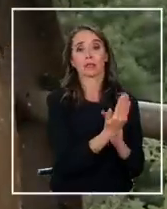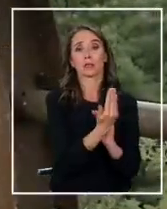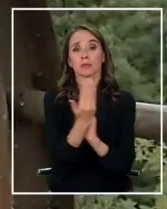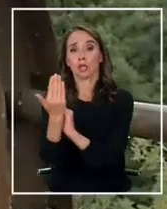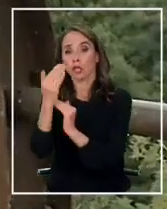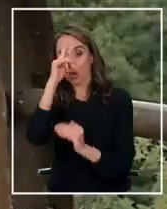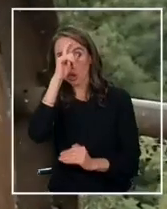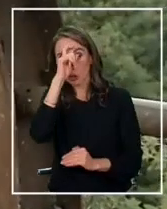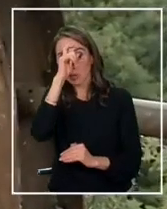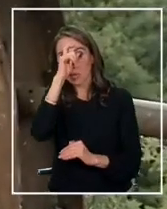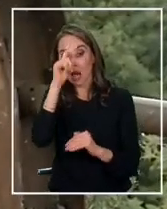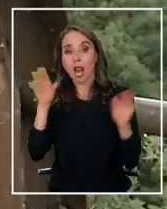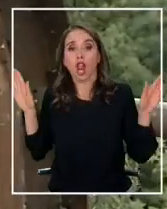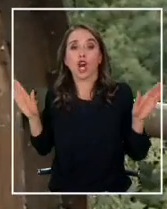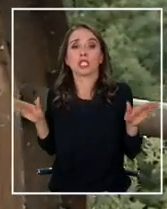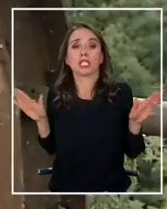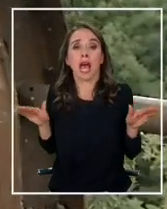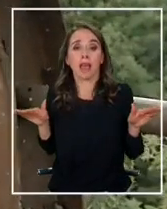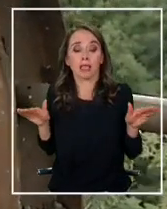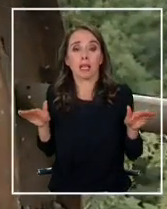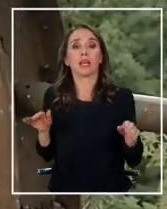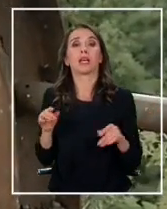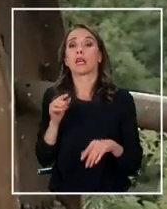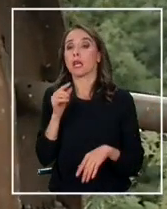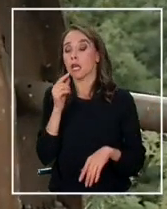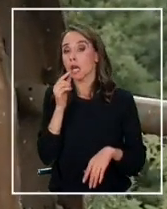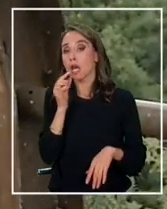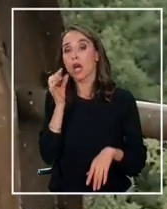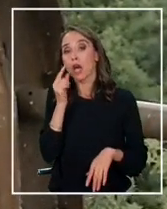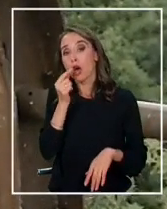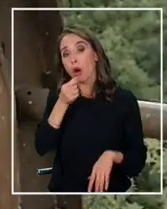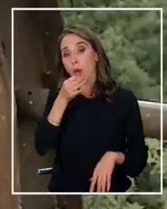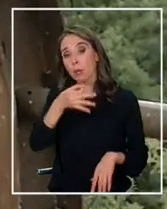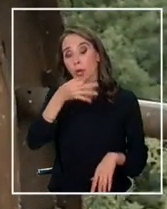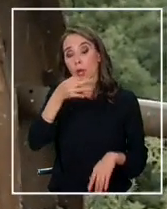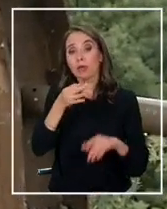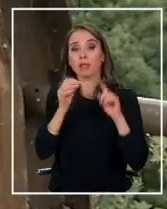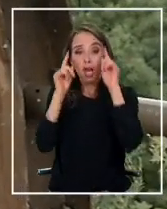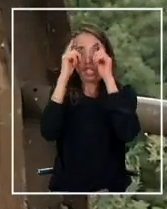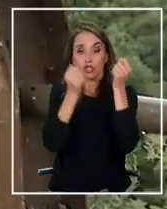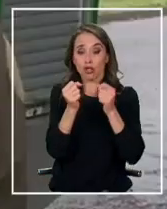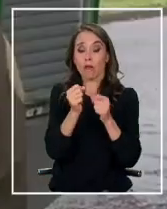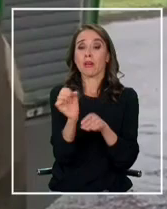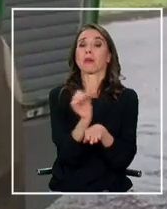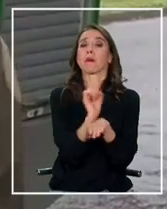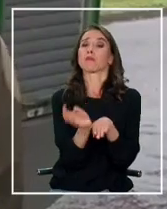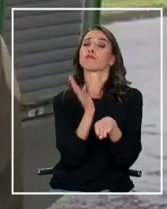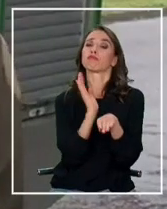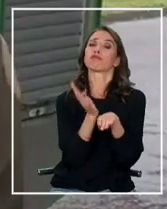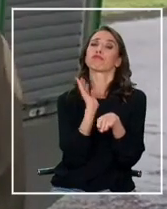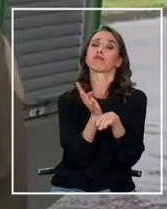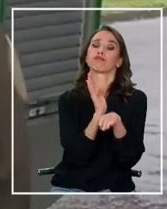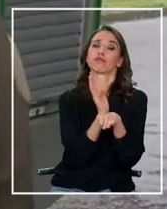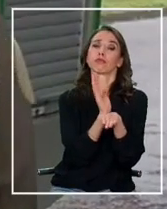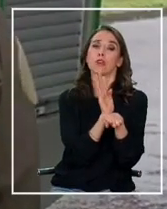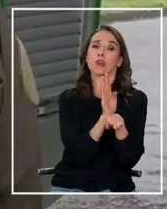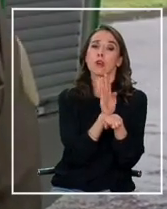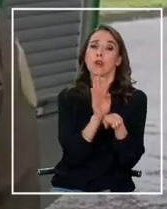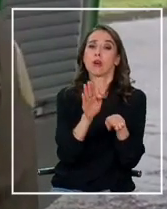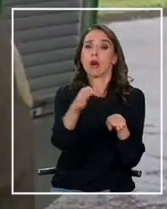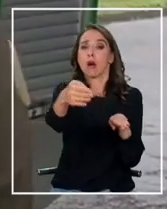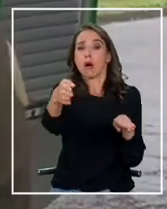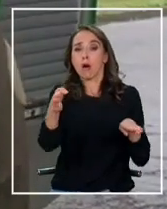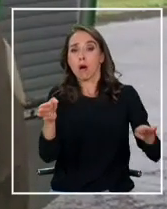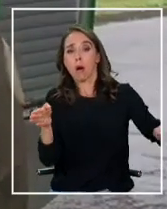hasta el hospital base de Los Ángeles. Su conductor habría perdido el control y maniobrabilidad de este, desplazándose abruptamente hacia el costado